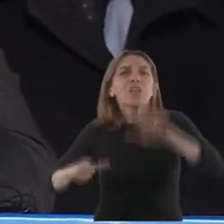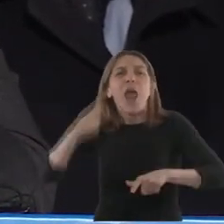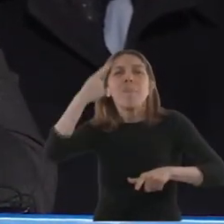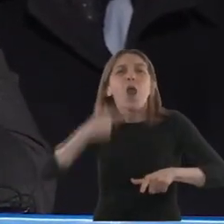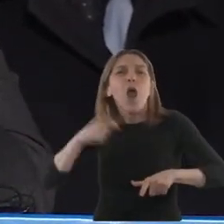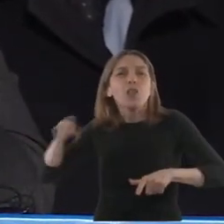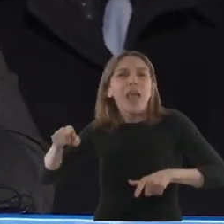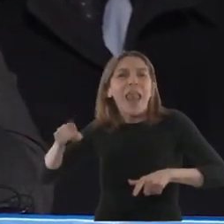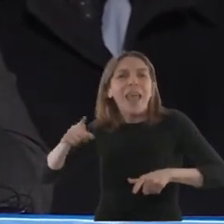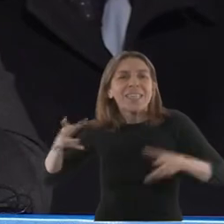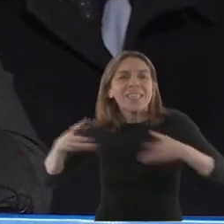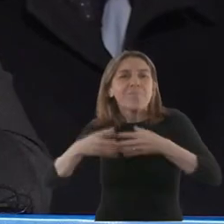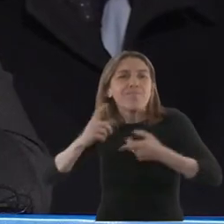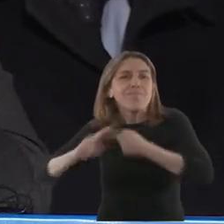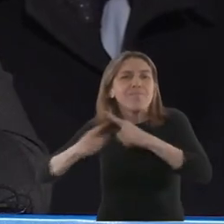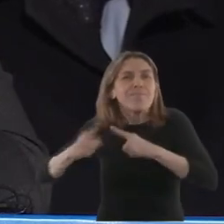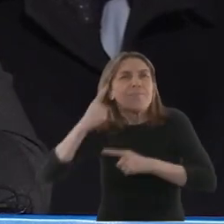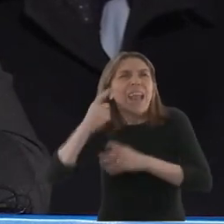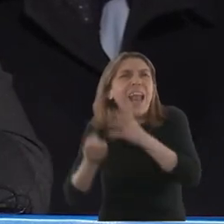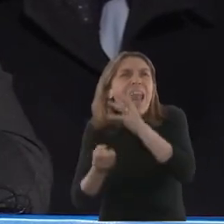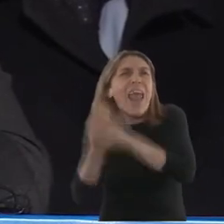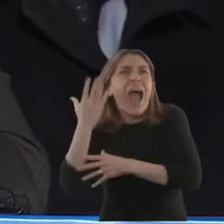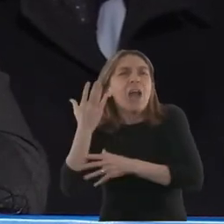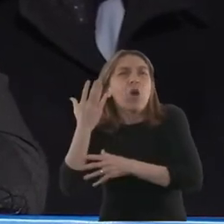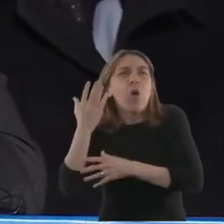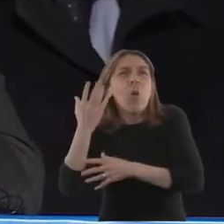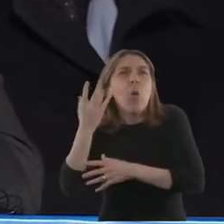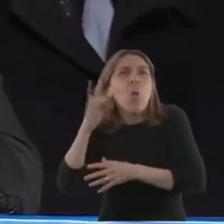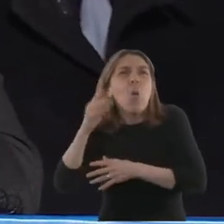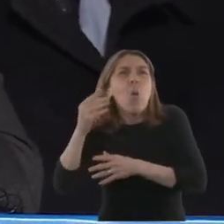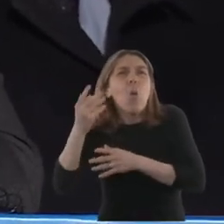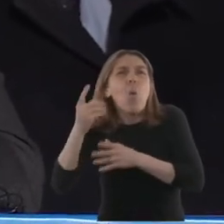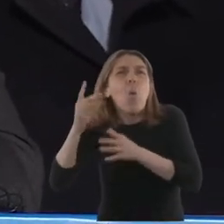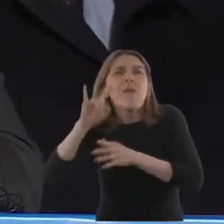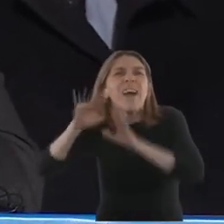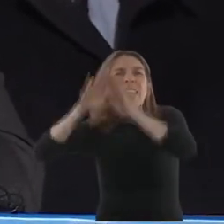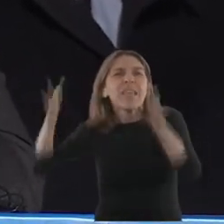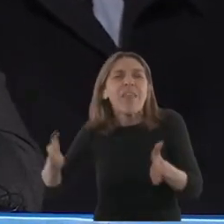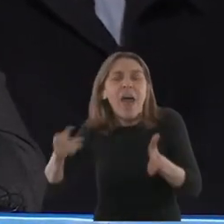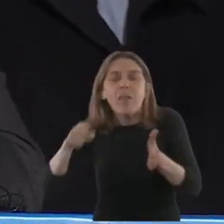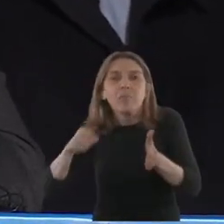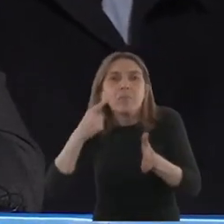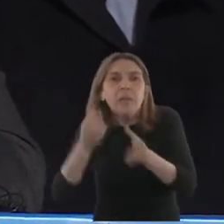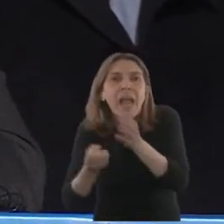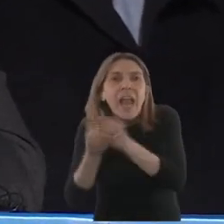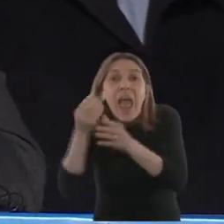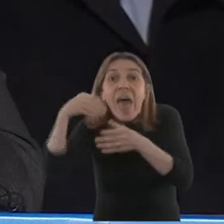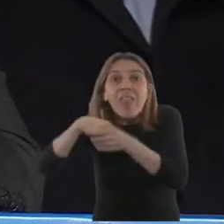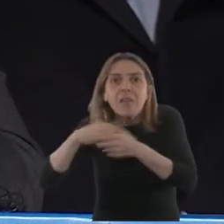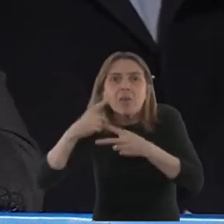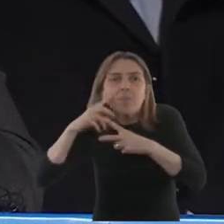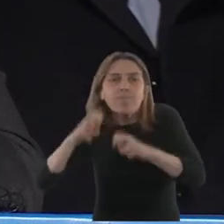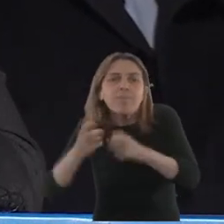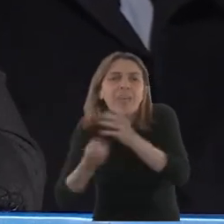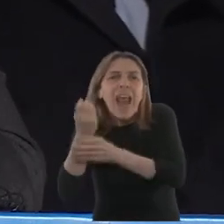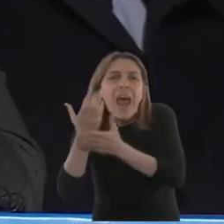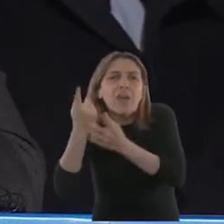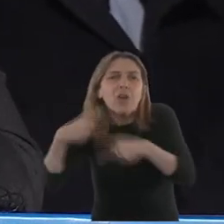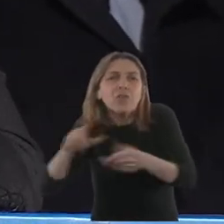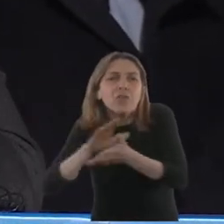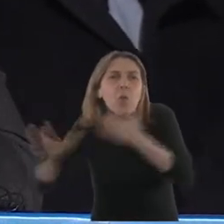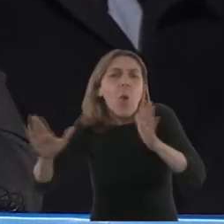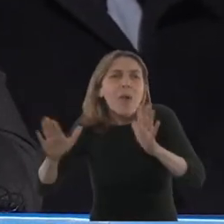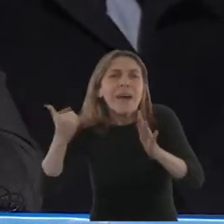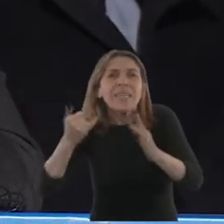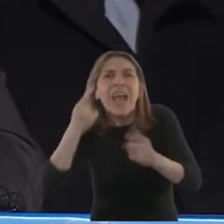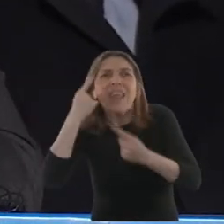crear una universidad innovadora con las nuevas ideas que ya circulaban tanto